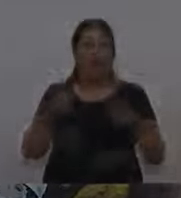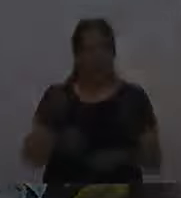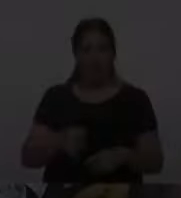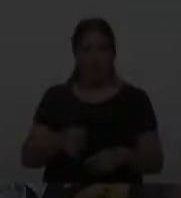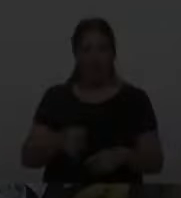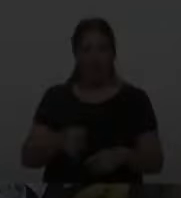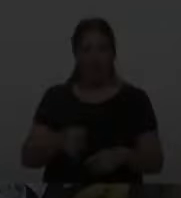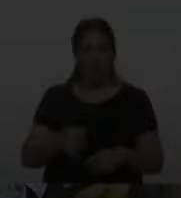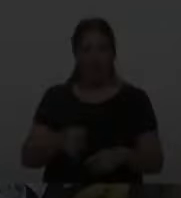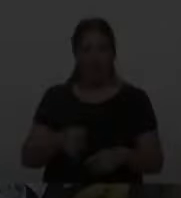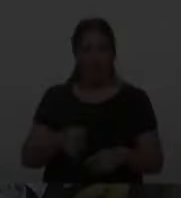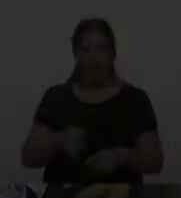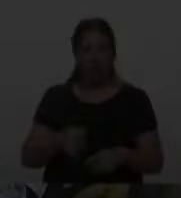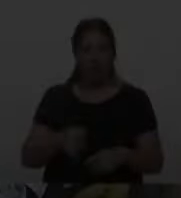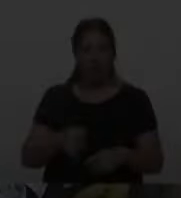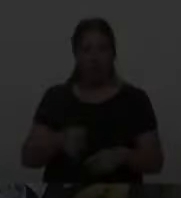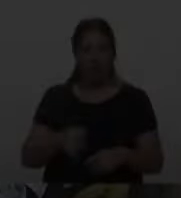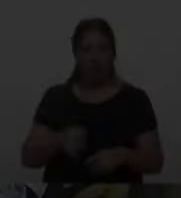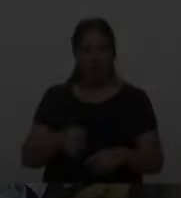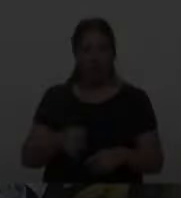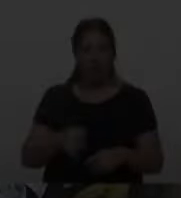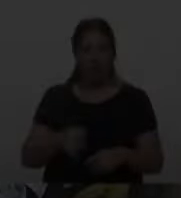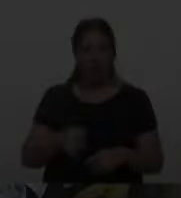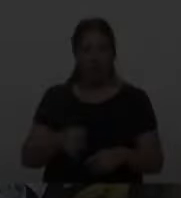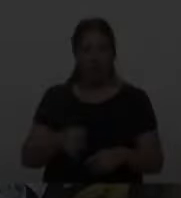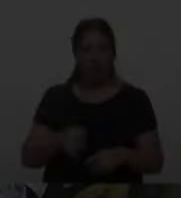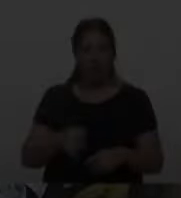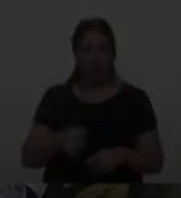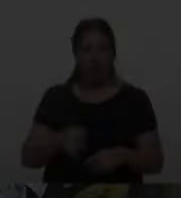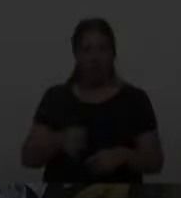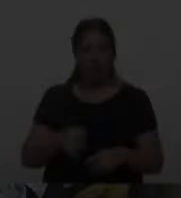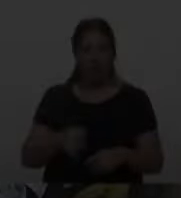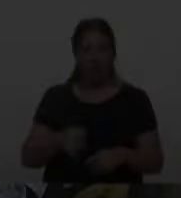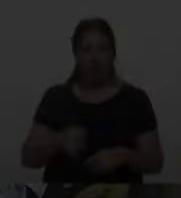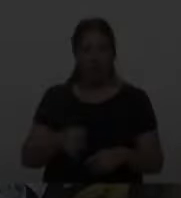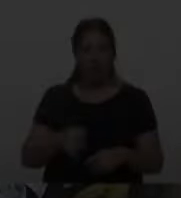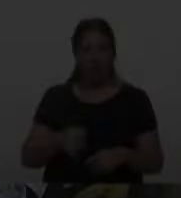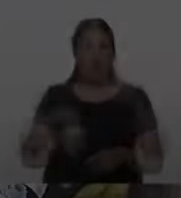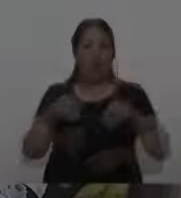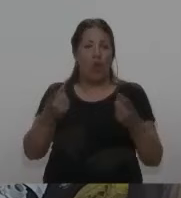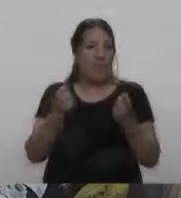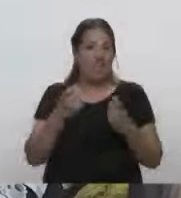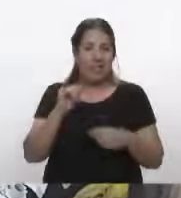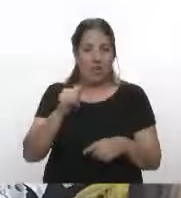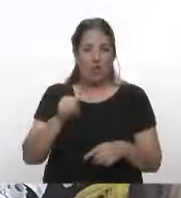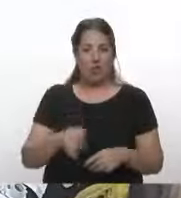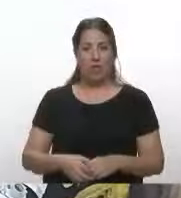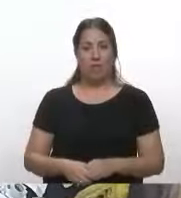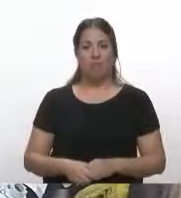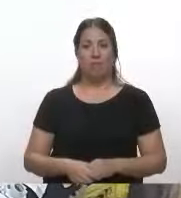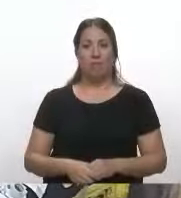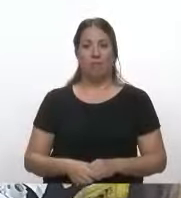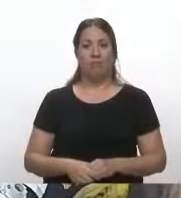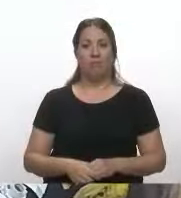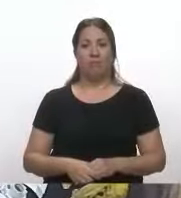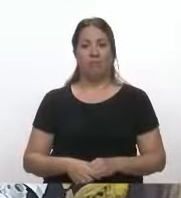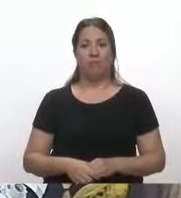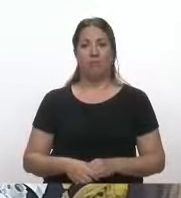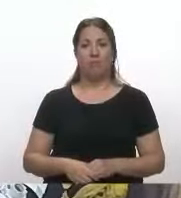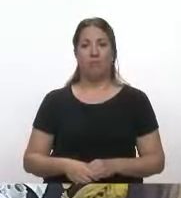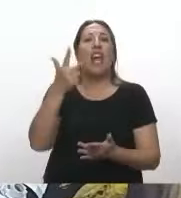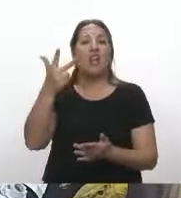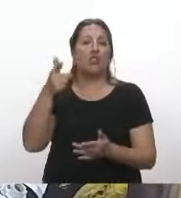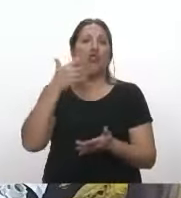La foto muestra unos 19, aunque no se ven a algunos legisladores que aún habiendo tenido sus brazos arriba, se generan dudas sobre si hubiesen llegado